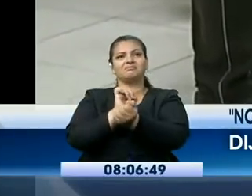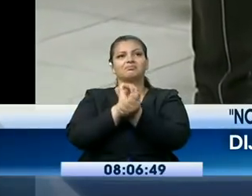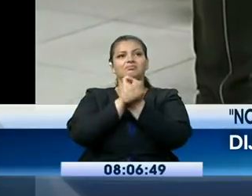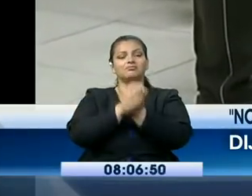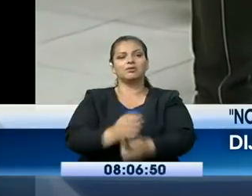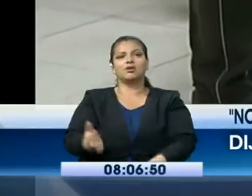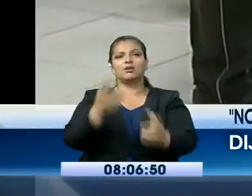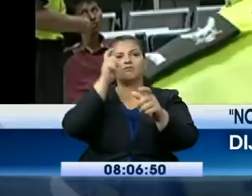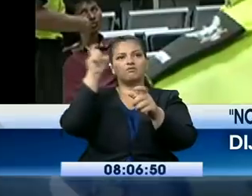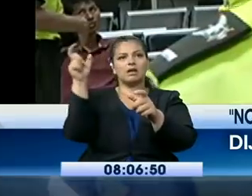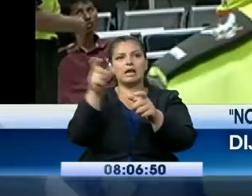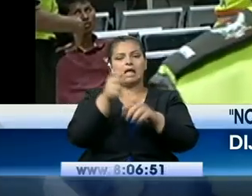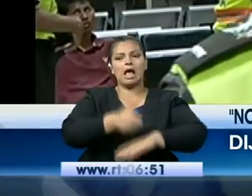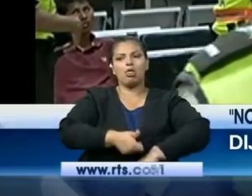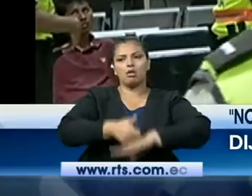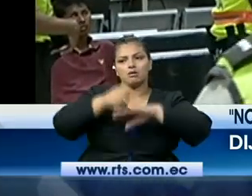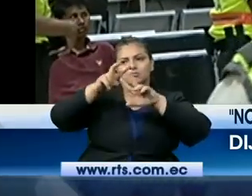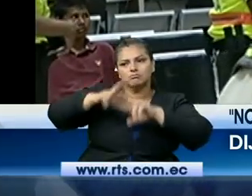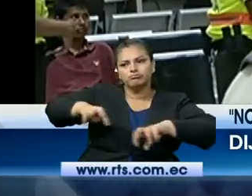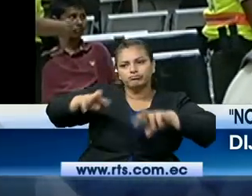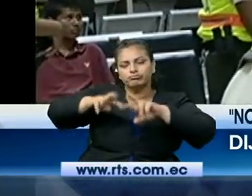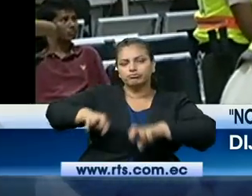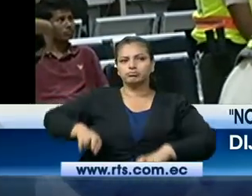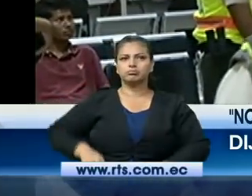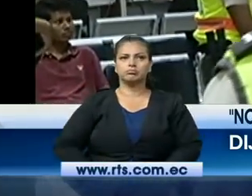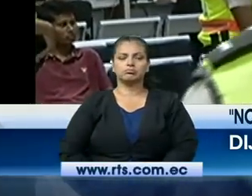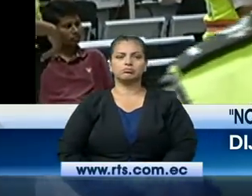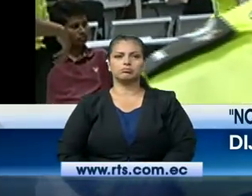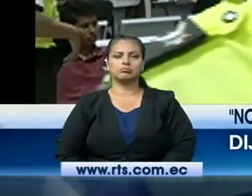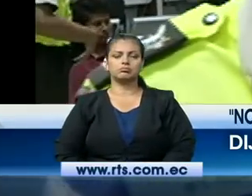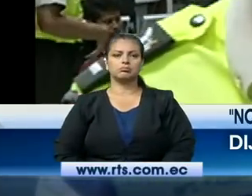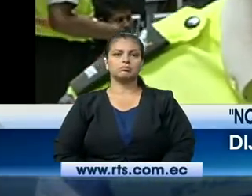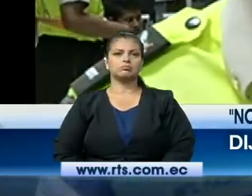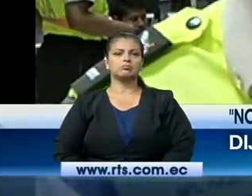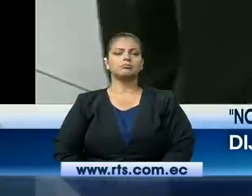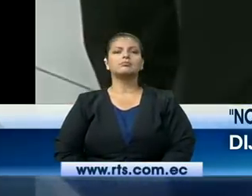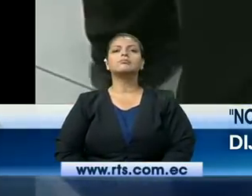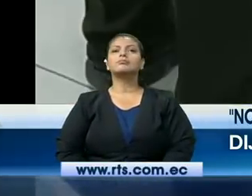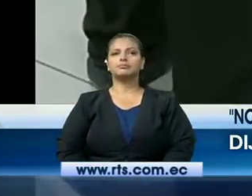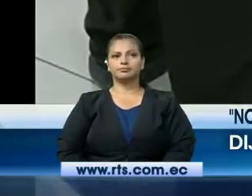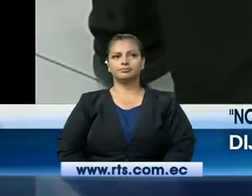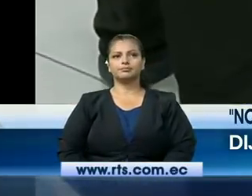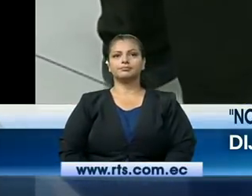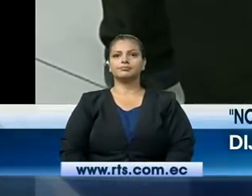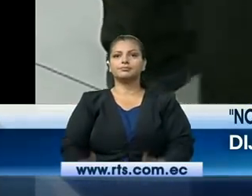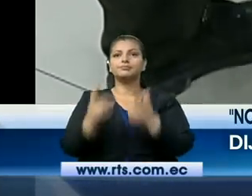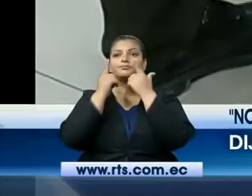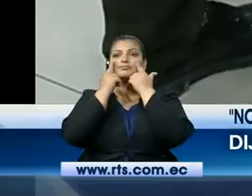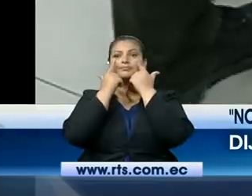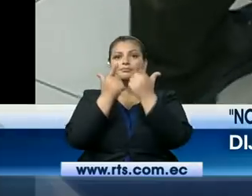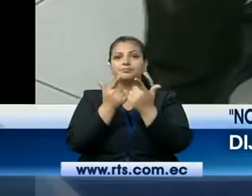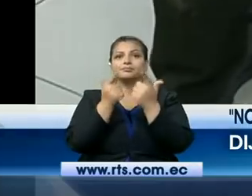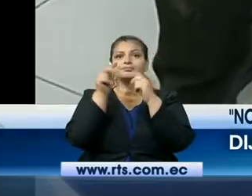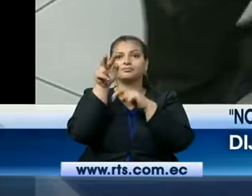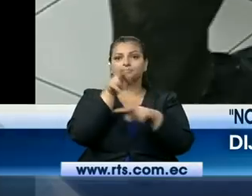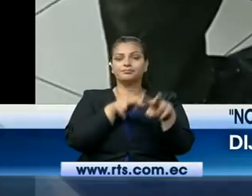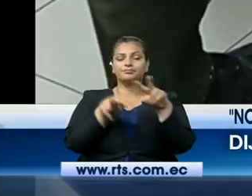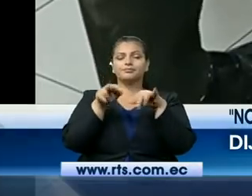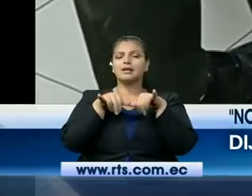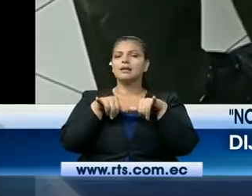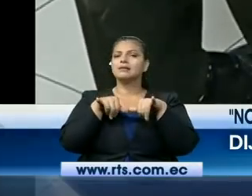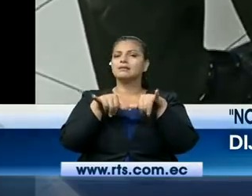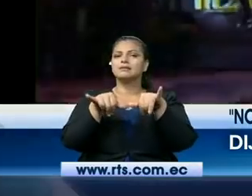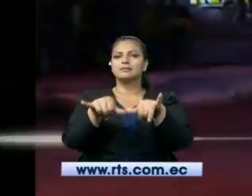investigado los operativos son continuos y son a diario esto es para aumentar la percepción de seguridad es decir los